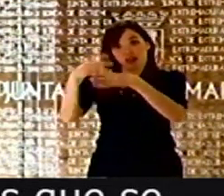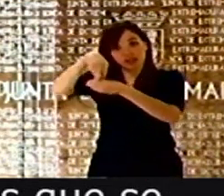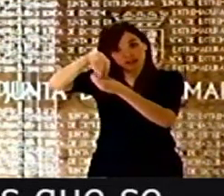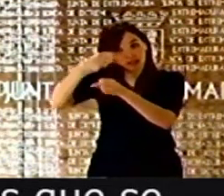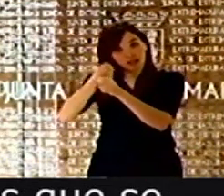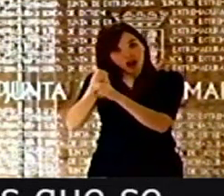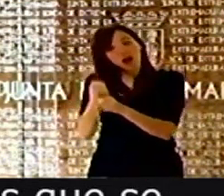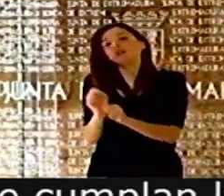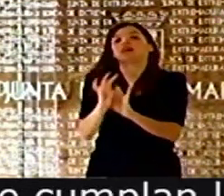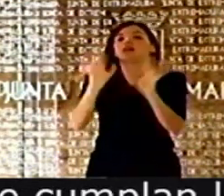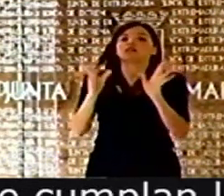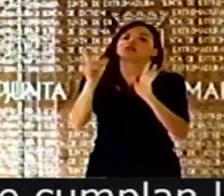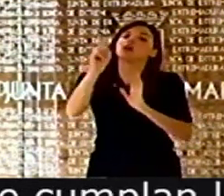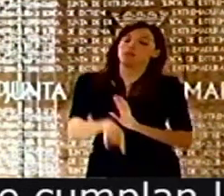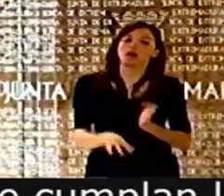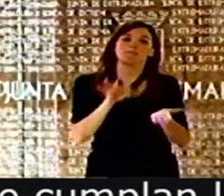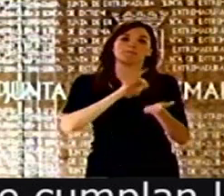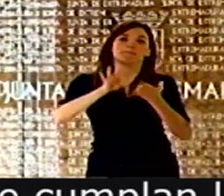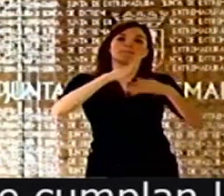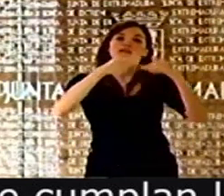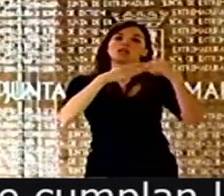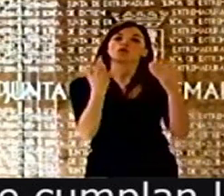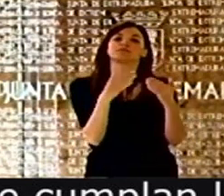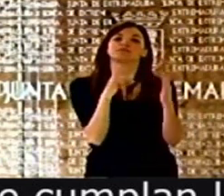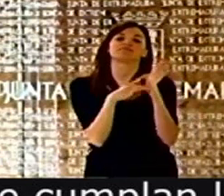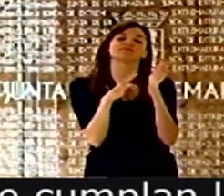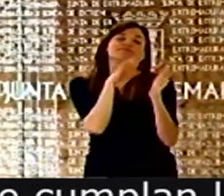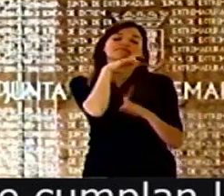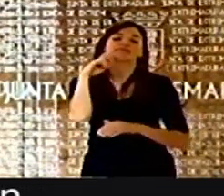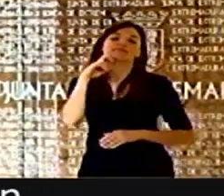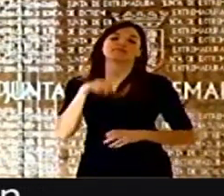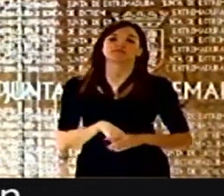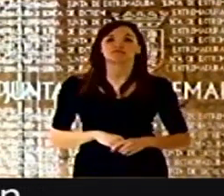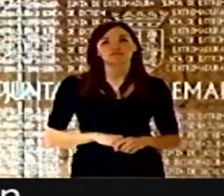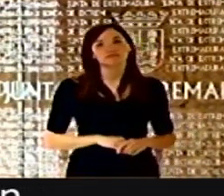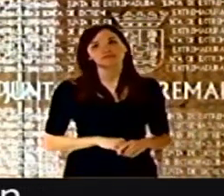también la calidad mínima del servicio que se presta.